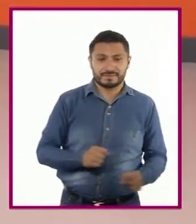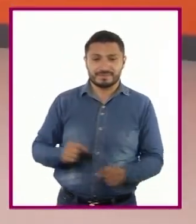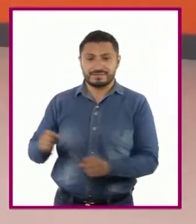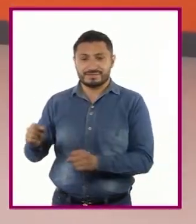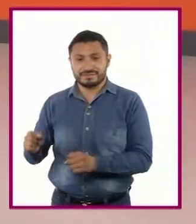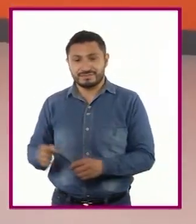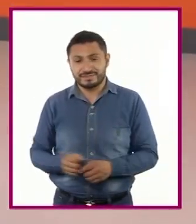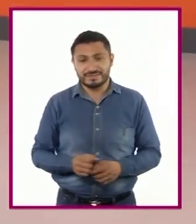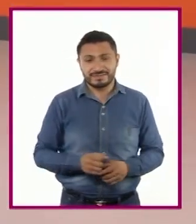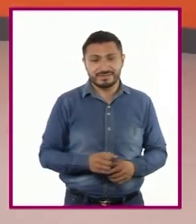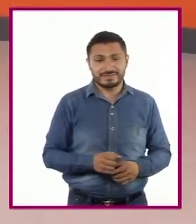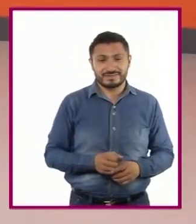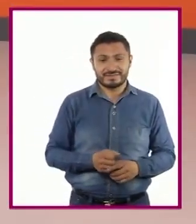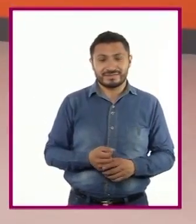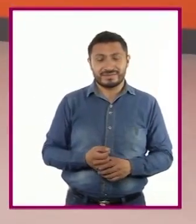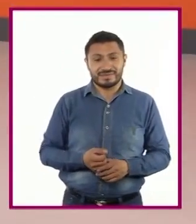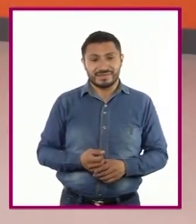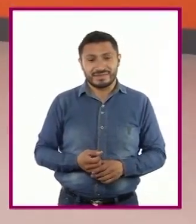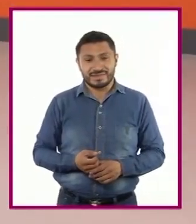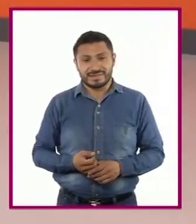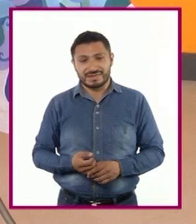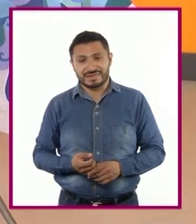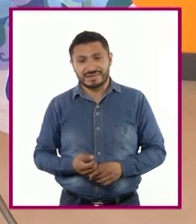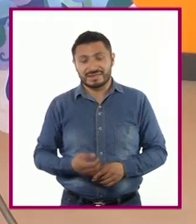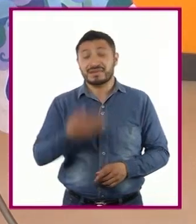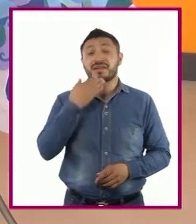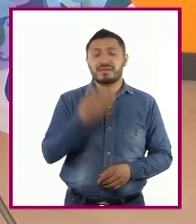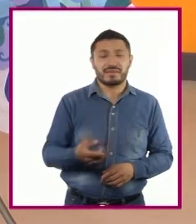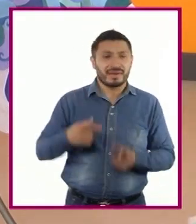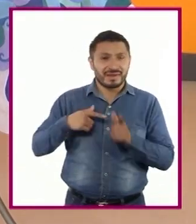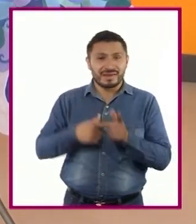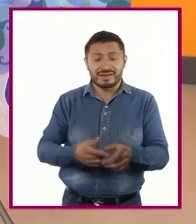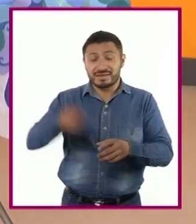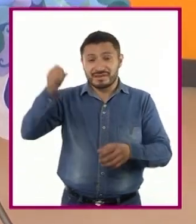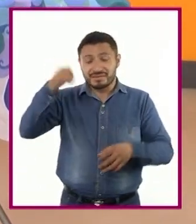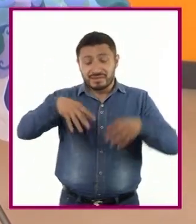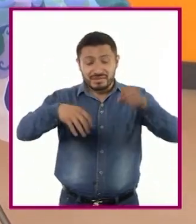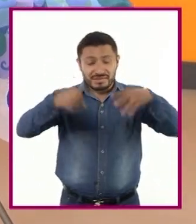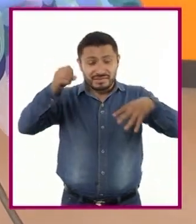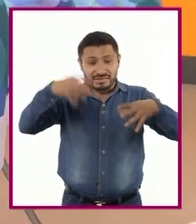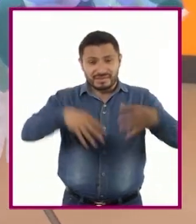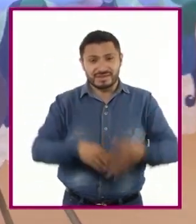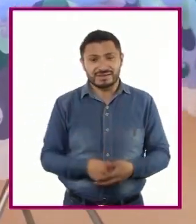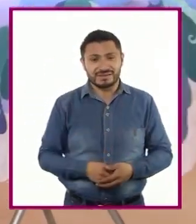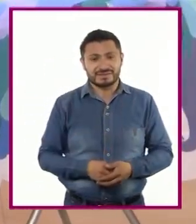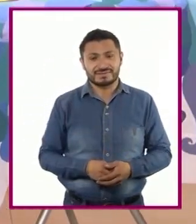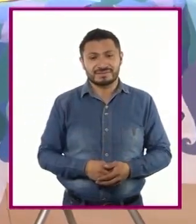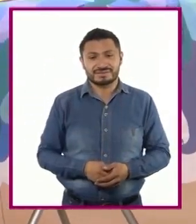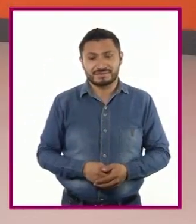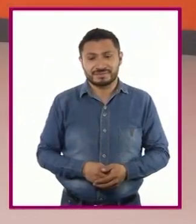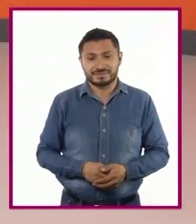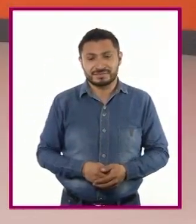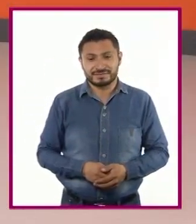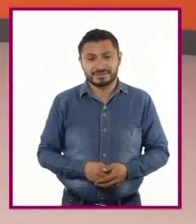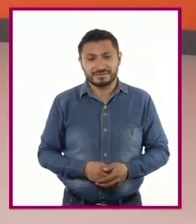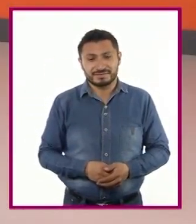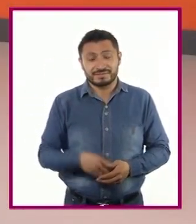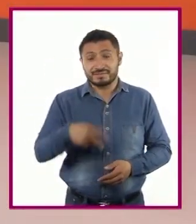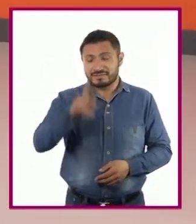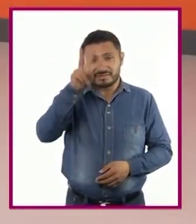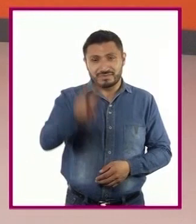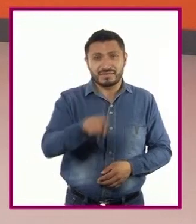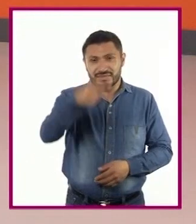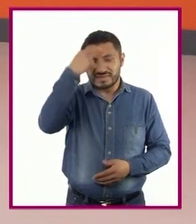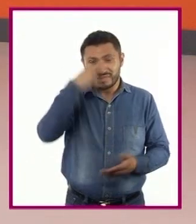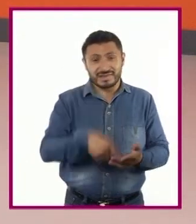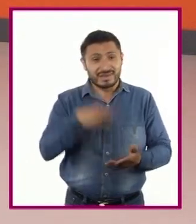No te escucho cantar. Me reventó el barzón. Muy bien. Y sigue la yunta andando. Ay, pero ¿de verdad tú crees que